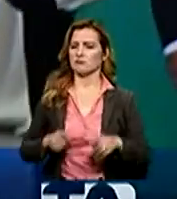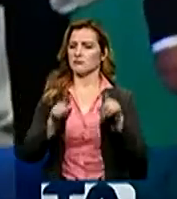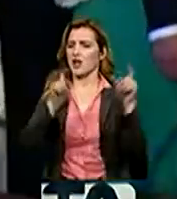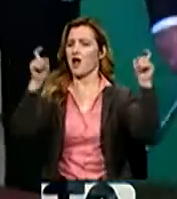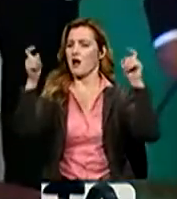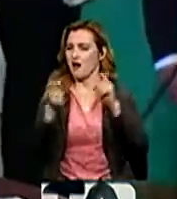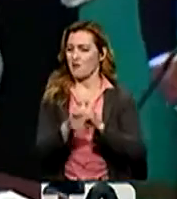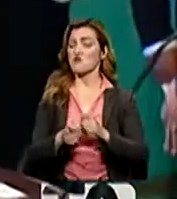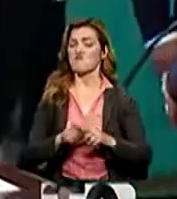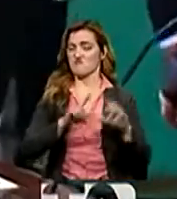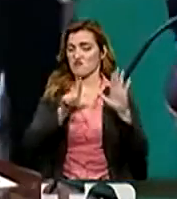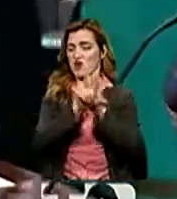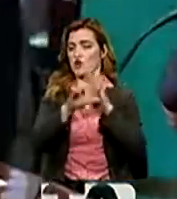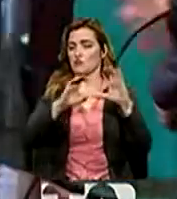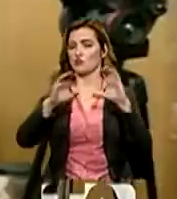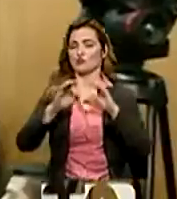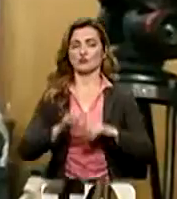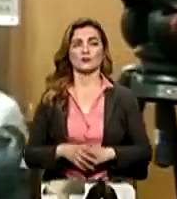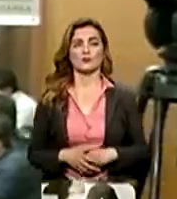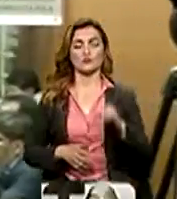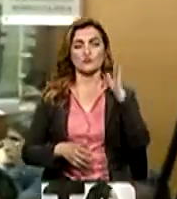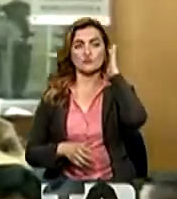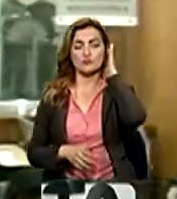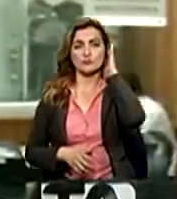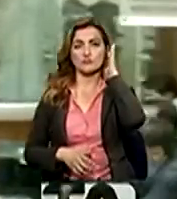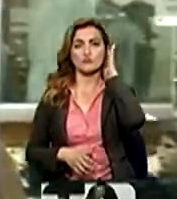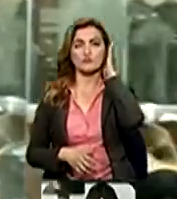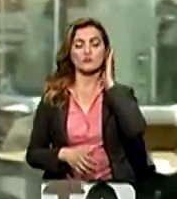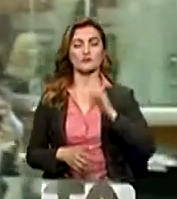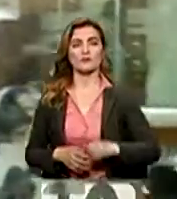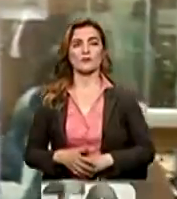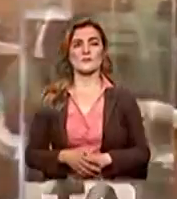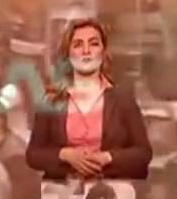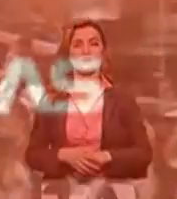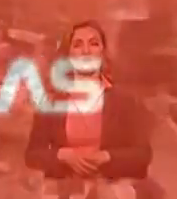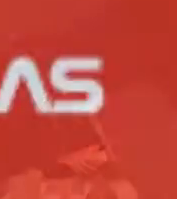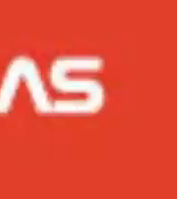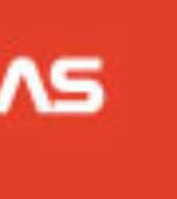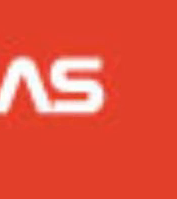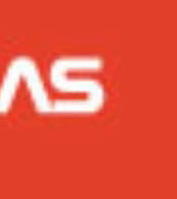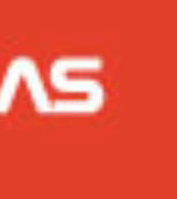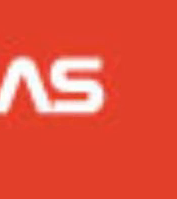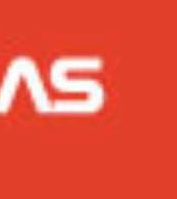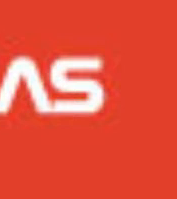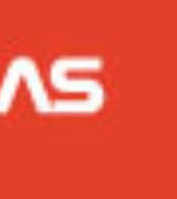de cambios tras estos errores. En Quito, Andrea Samaniego, 24 horas.